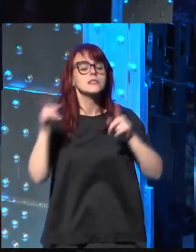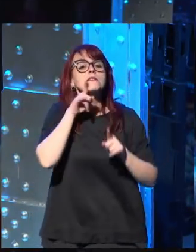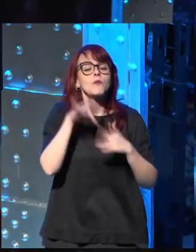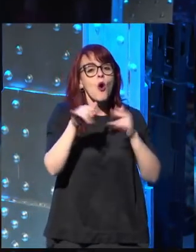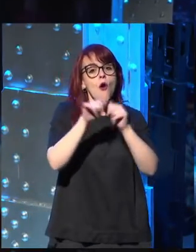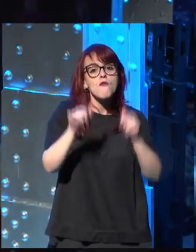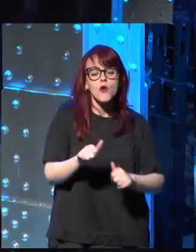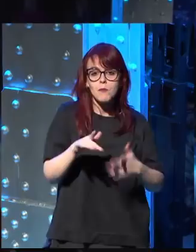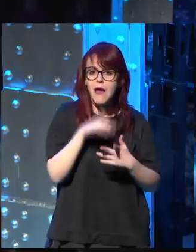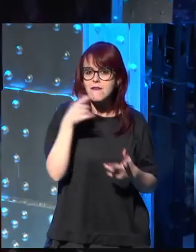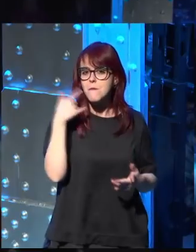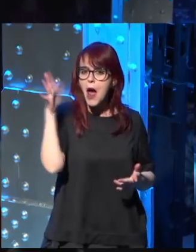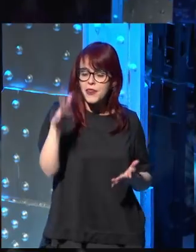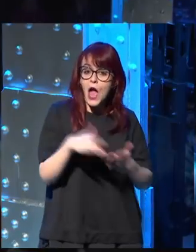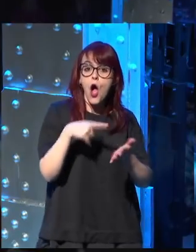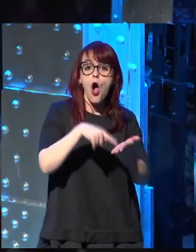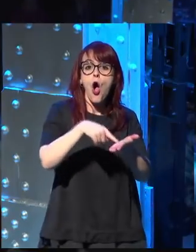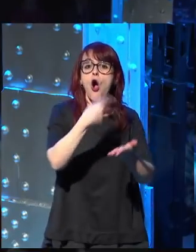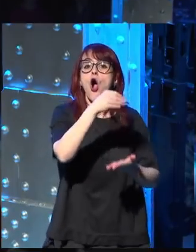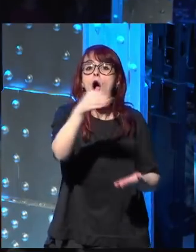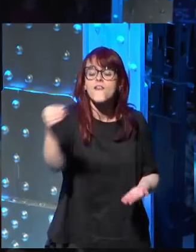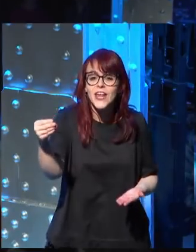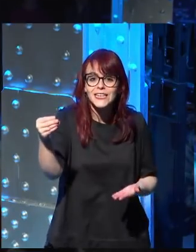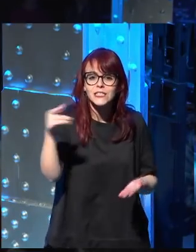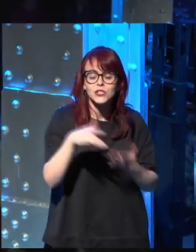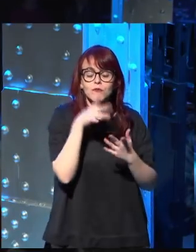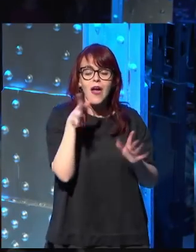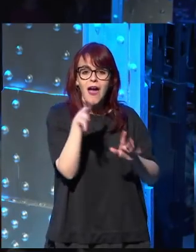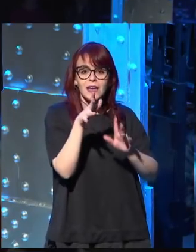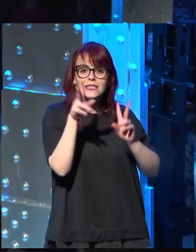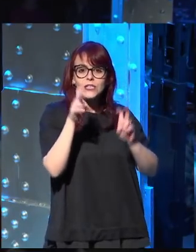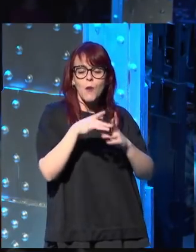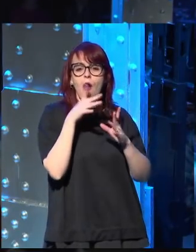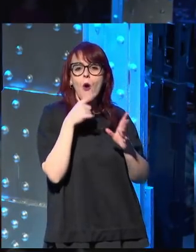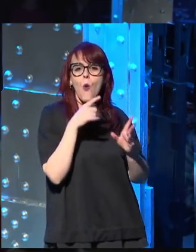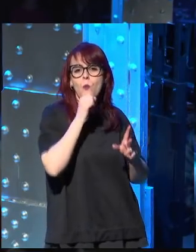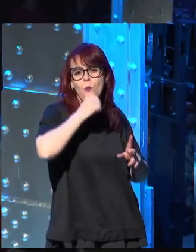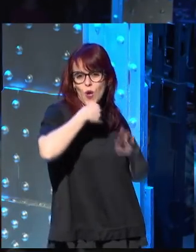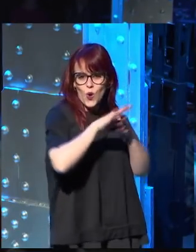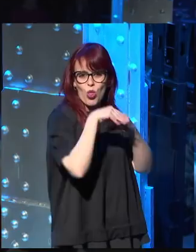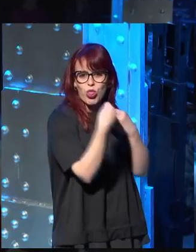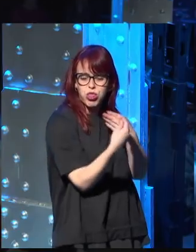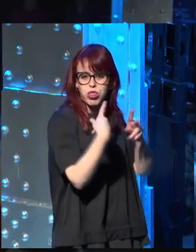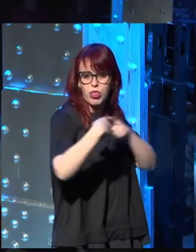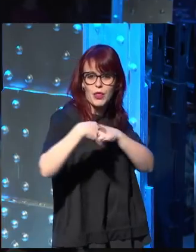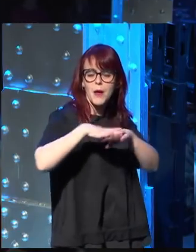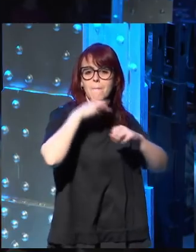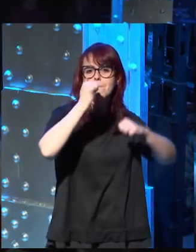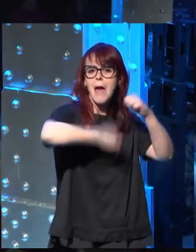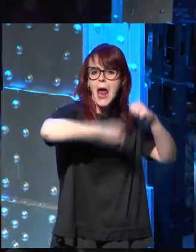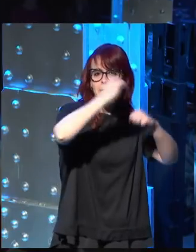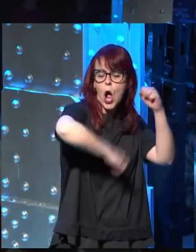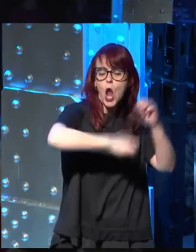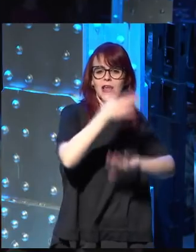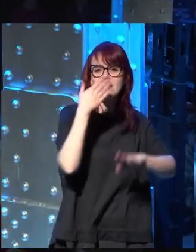y que él instaba, ¿no?, a los jóvenes a abandonar esos viejos materiales que eran fundamentalmente el mármol y